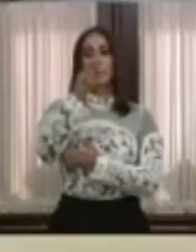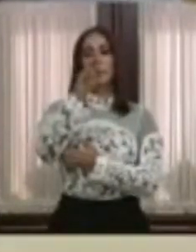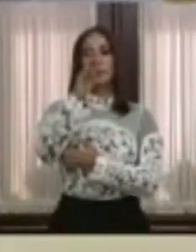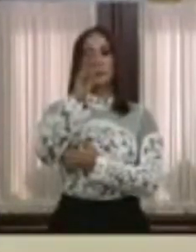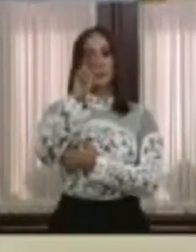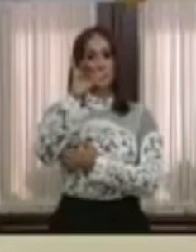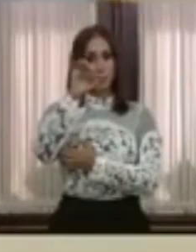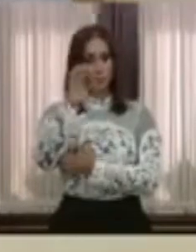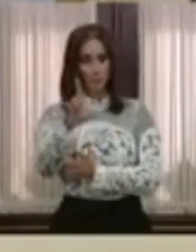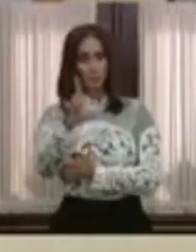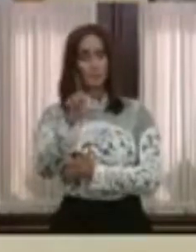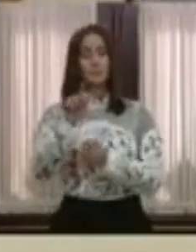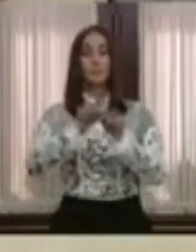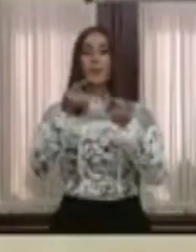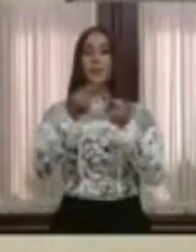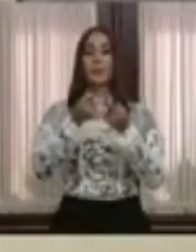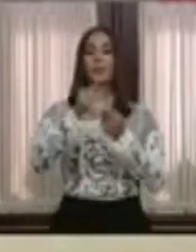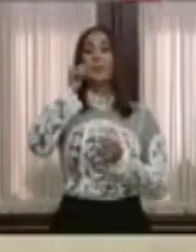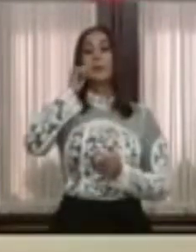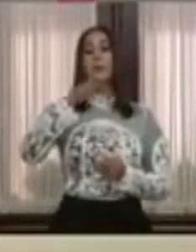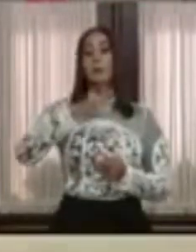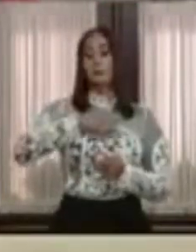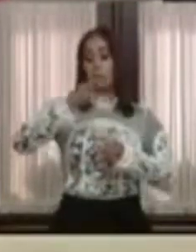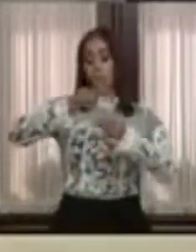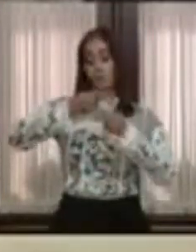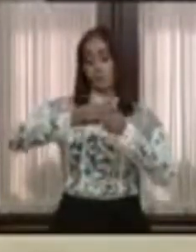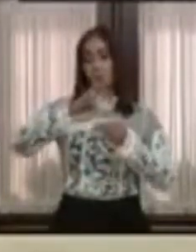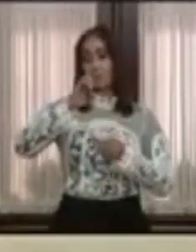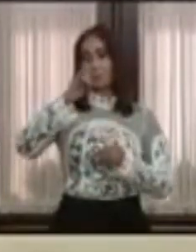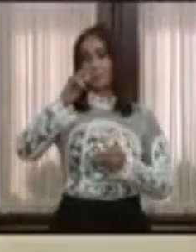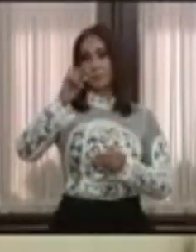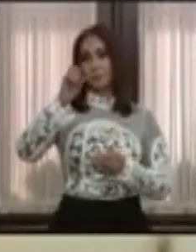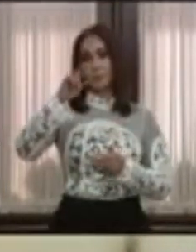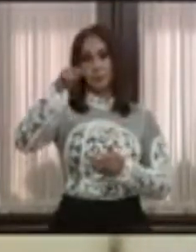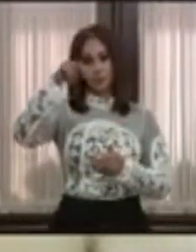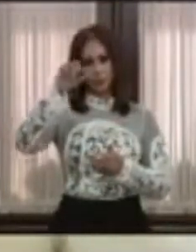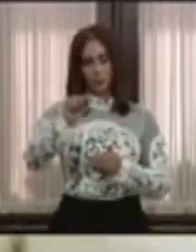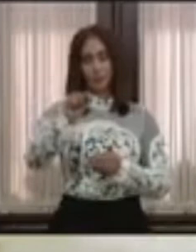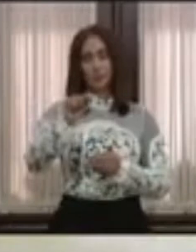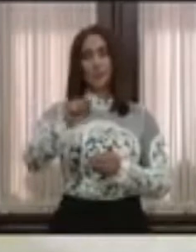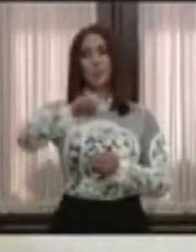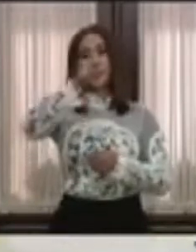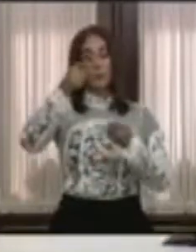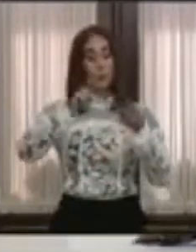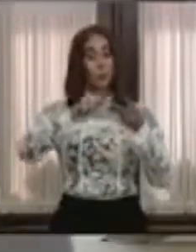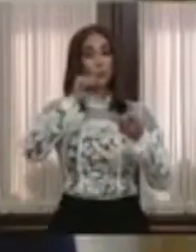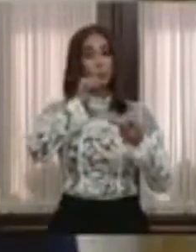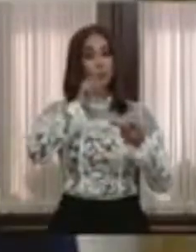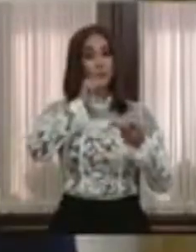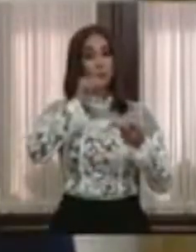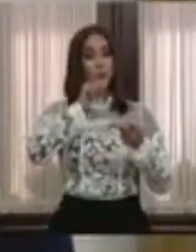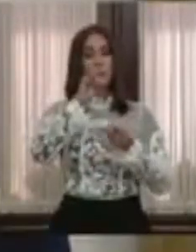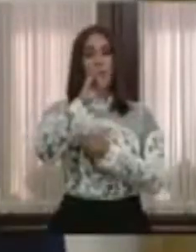Meliá, con la señora Encarna Piñero, del Grupo Piñero, y con Sabina Fluxer, de